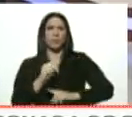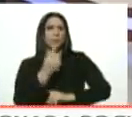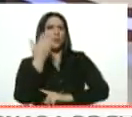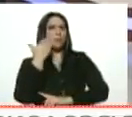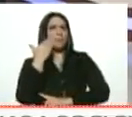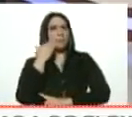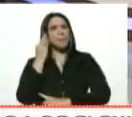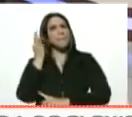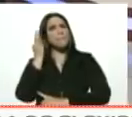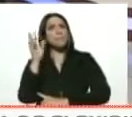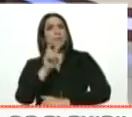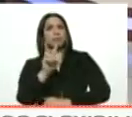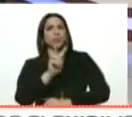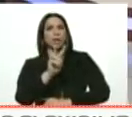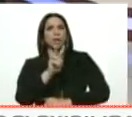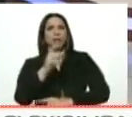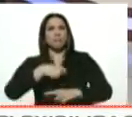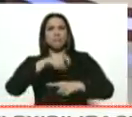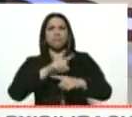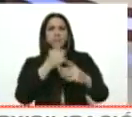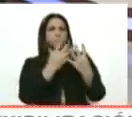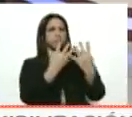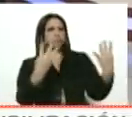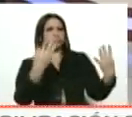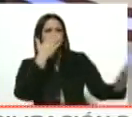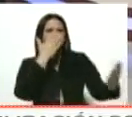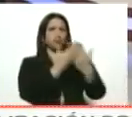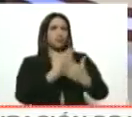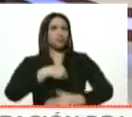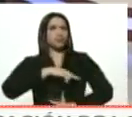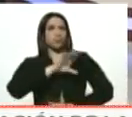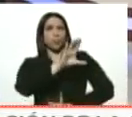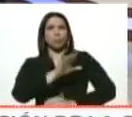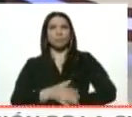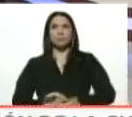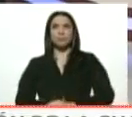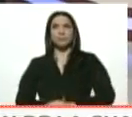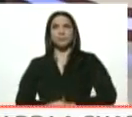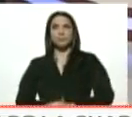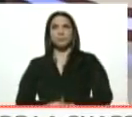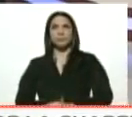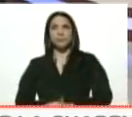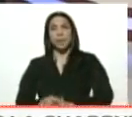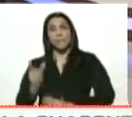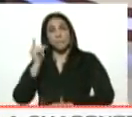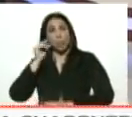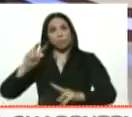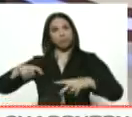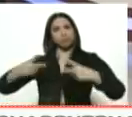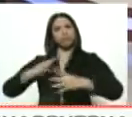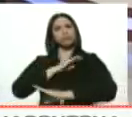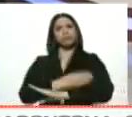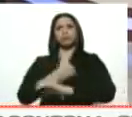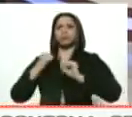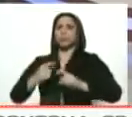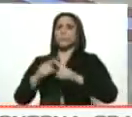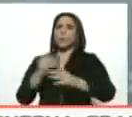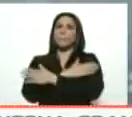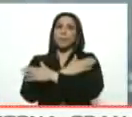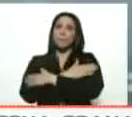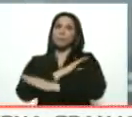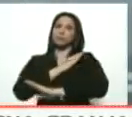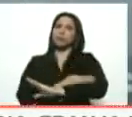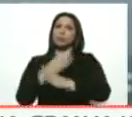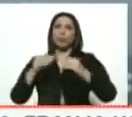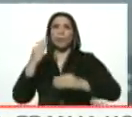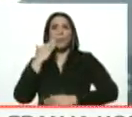en las filas que tiene que enfrentar nuestra república. Así es, la mujer a la vanguardia. Pero un abrazo muy fuerte para